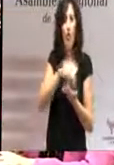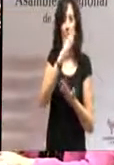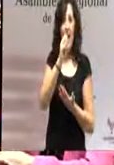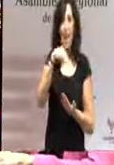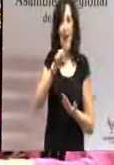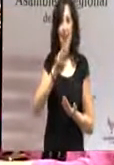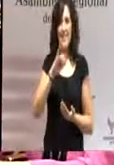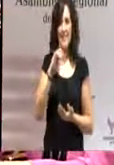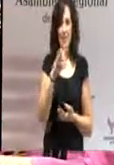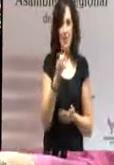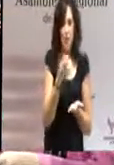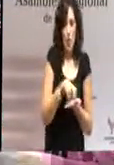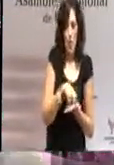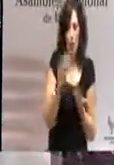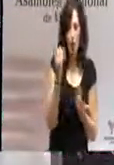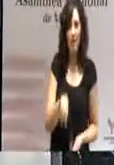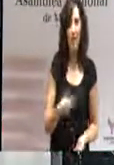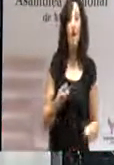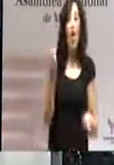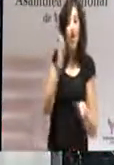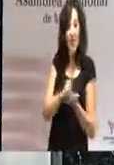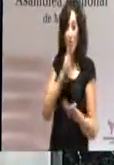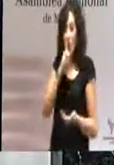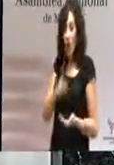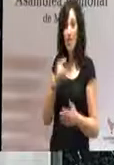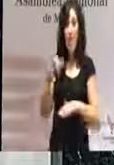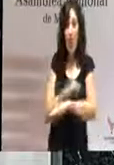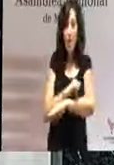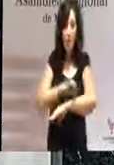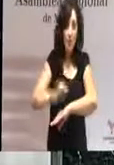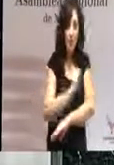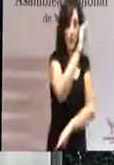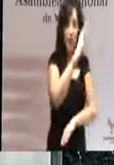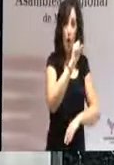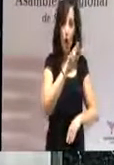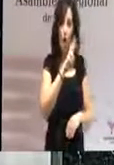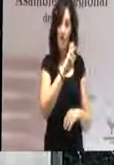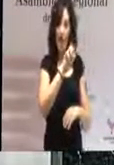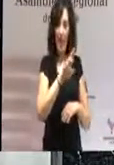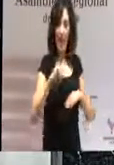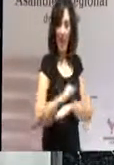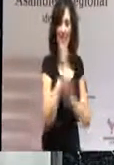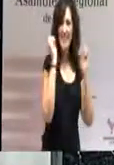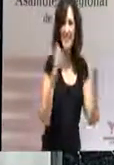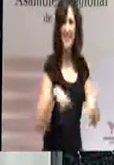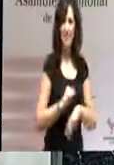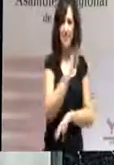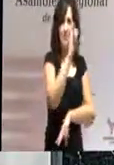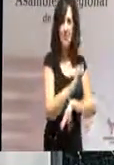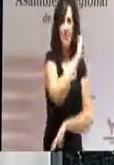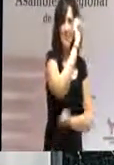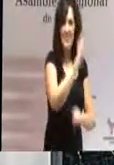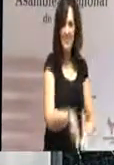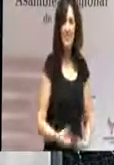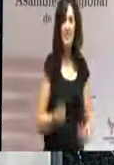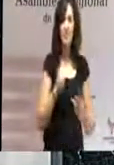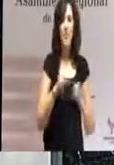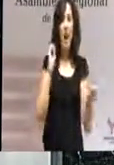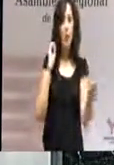un año más sin despegar ni un solo avión en Corbera, una ralentización de la